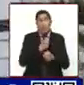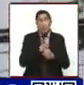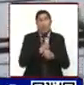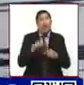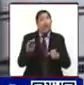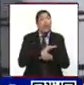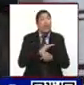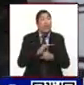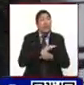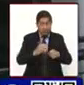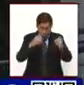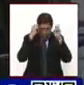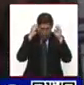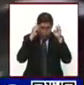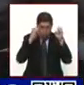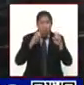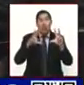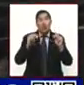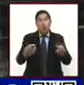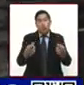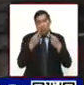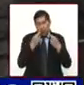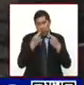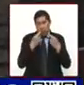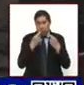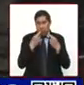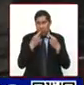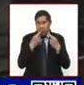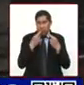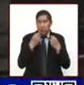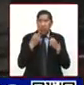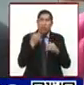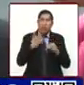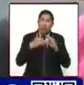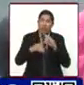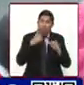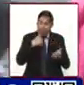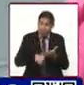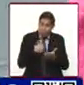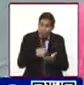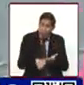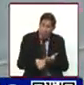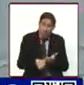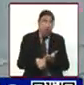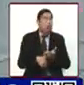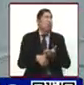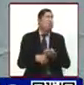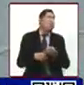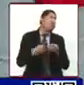El Ministerio de Educación hasta ahora no da respuesta a nuestras posiciones. ¿Cuántas veces han enviado las notas para poder reunirse? Han dado un montón y las